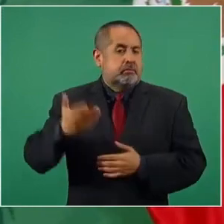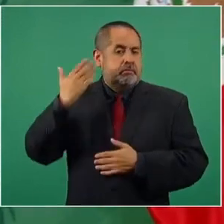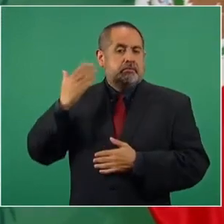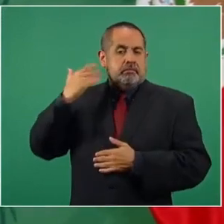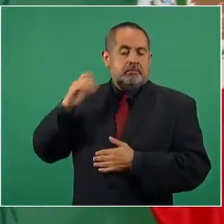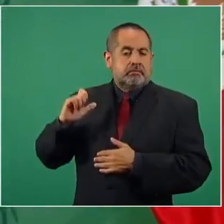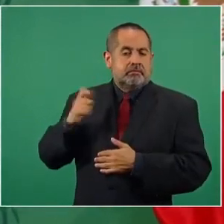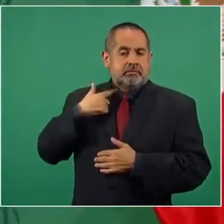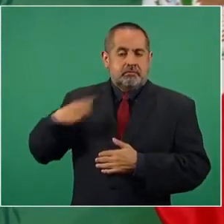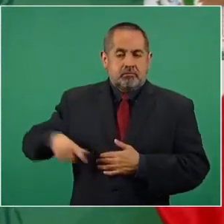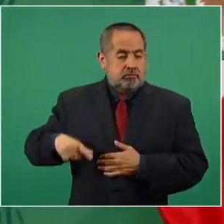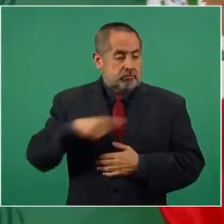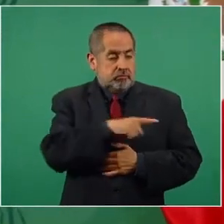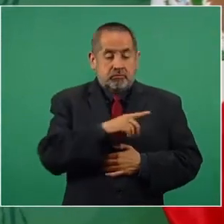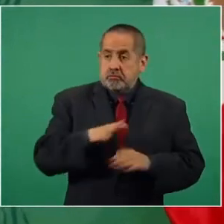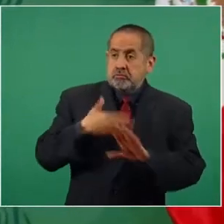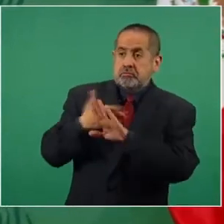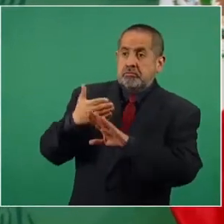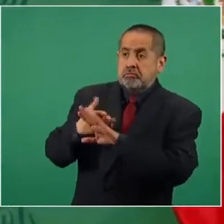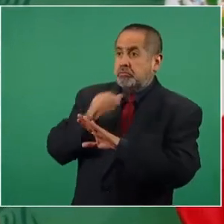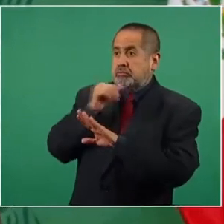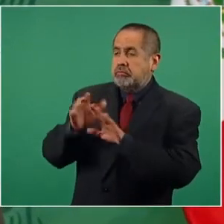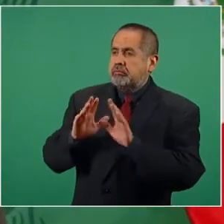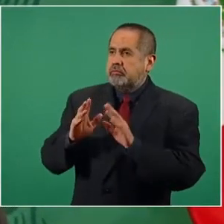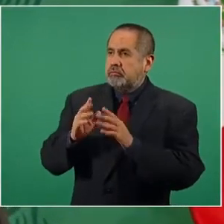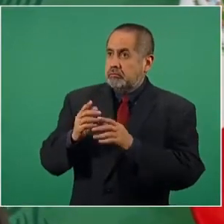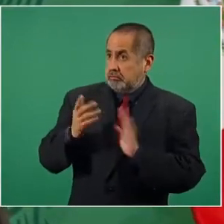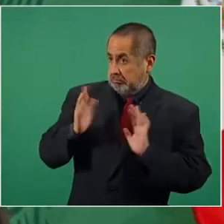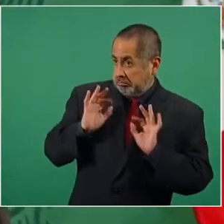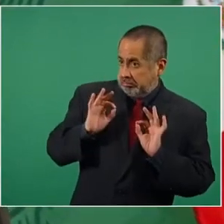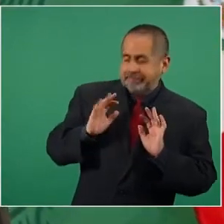cuando no eran opositores al gobierno.